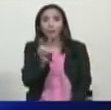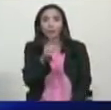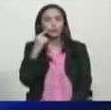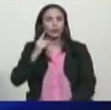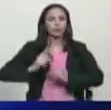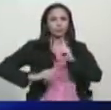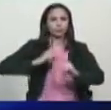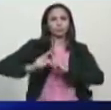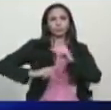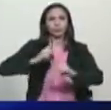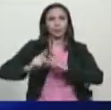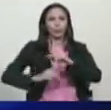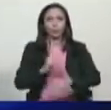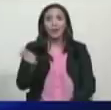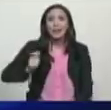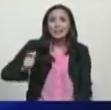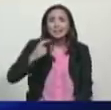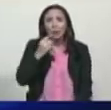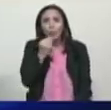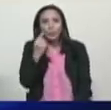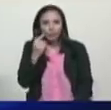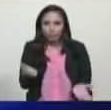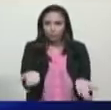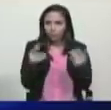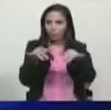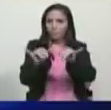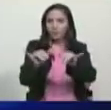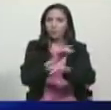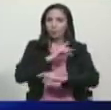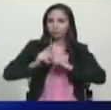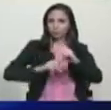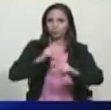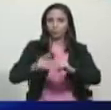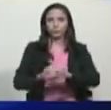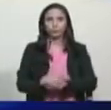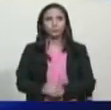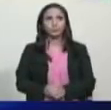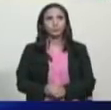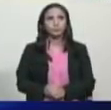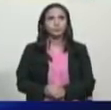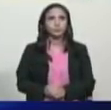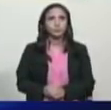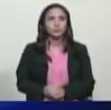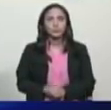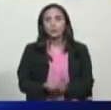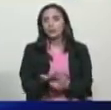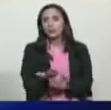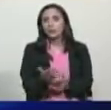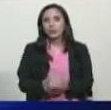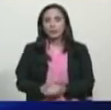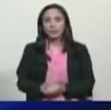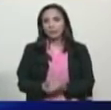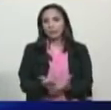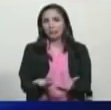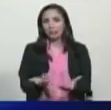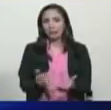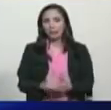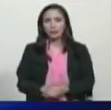producir todo lo que necesita. Y es más, no peco